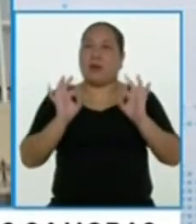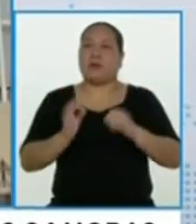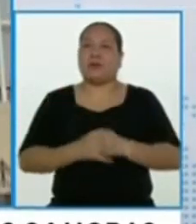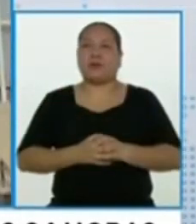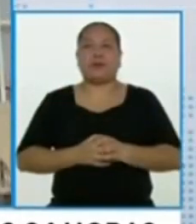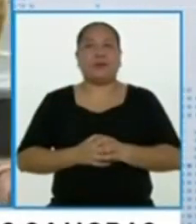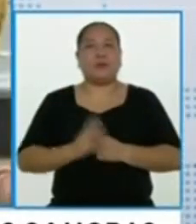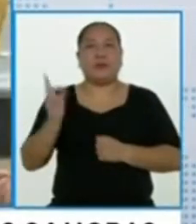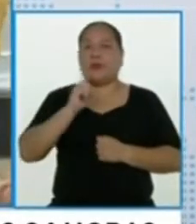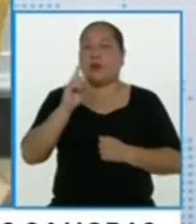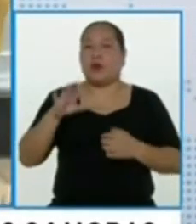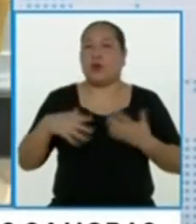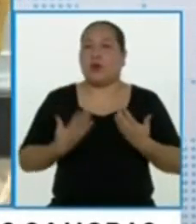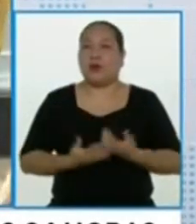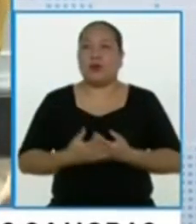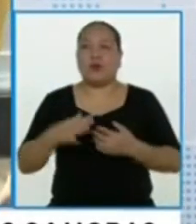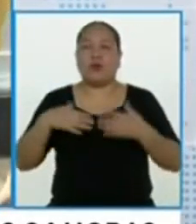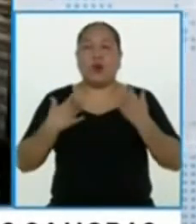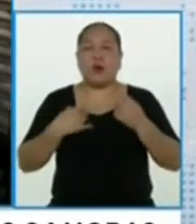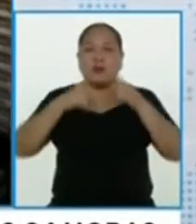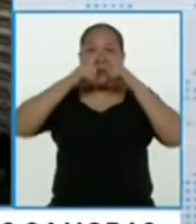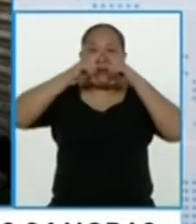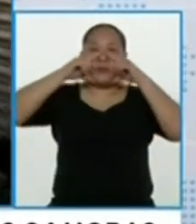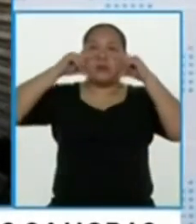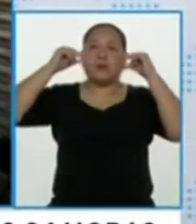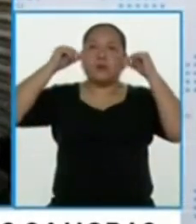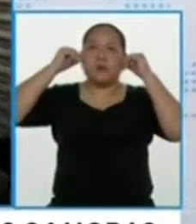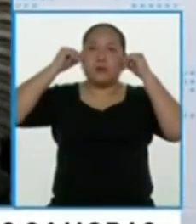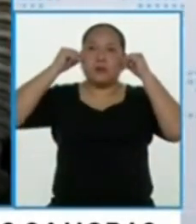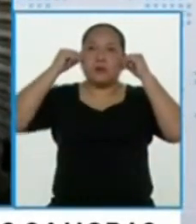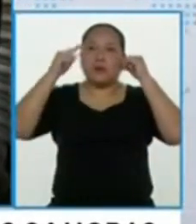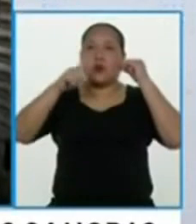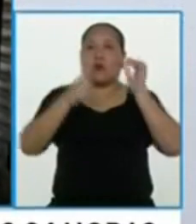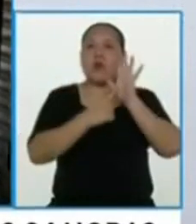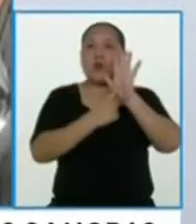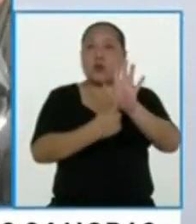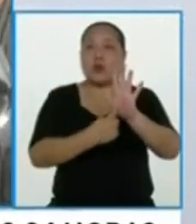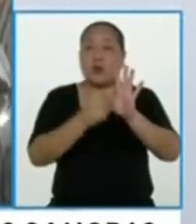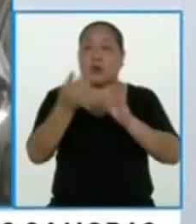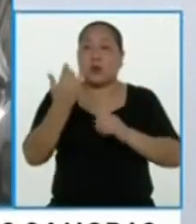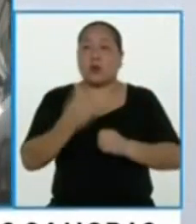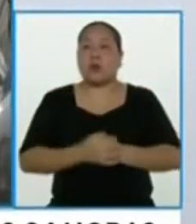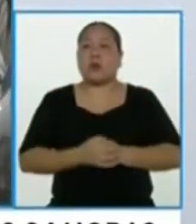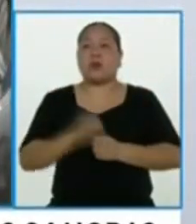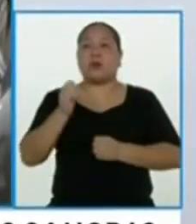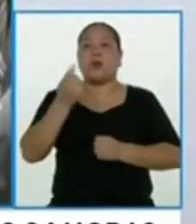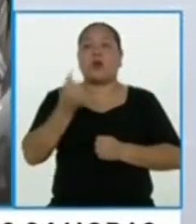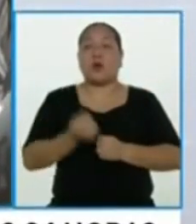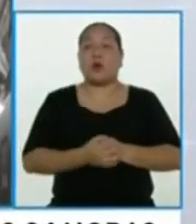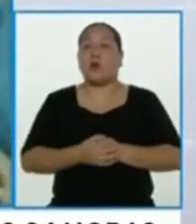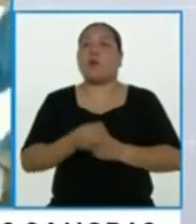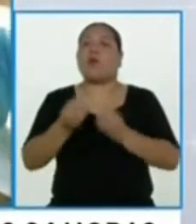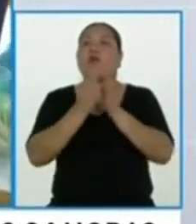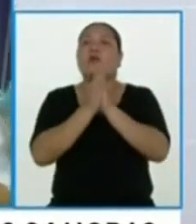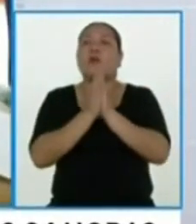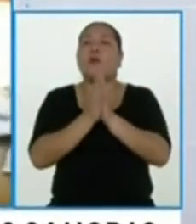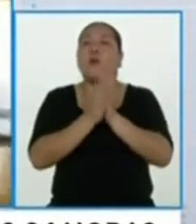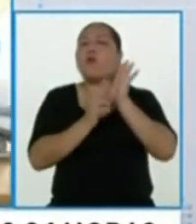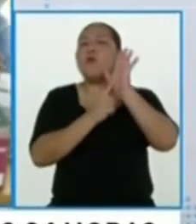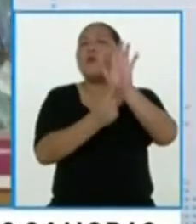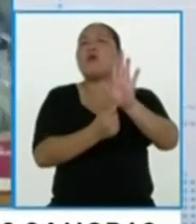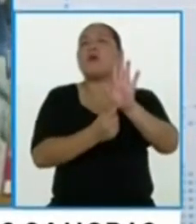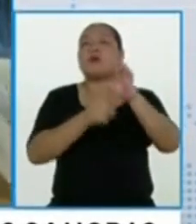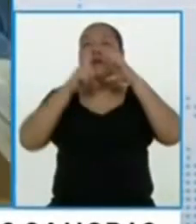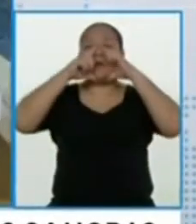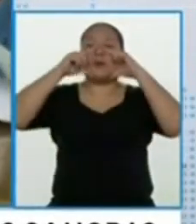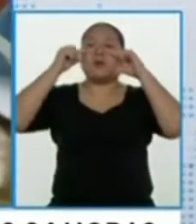todos tienen la capacidad de esa mascarilla, que si usted fuera tan gentil y nos mostrara una, si la tiene ahí a la mano, muéstrenos esa mascarilla que es la